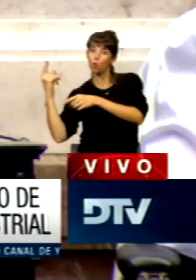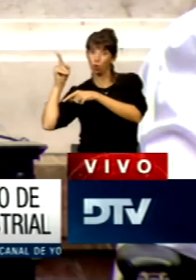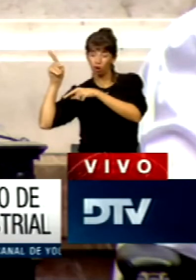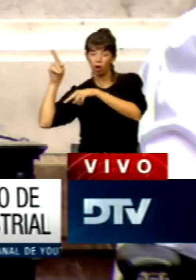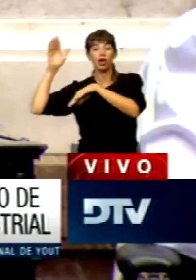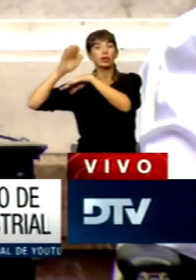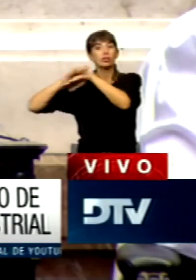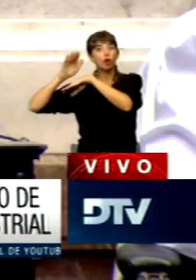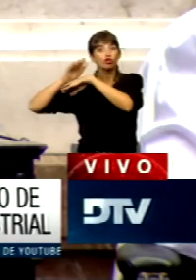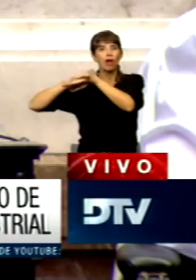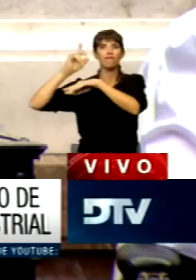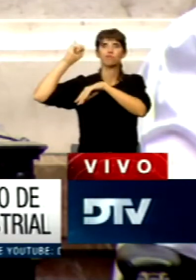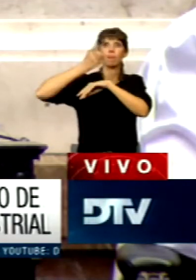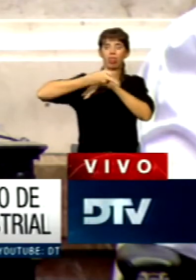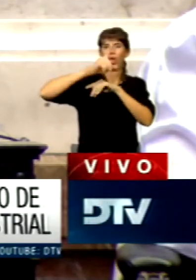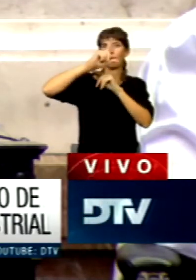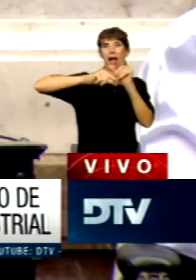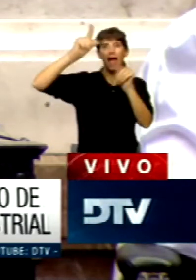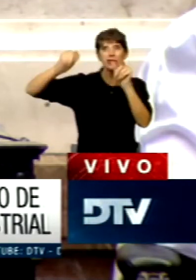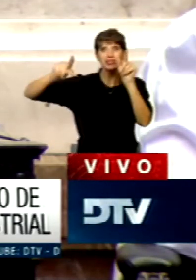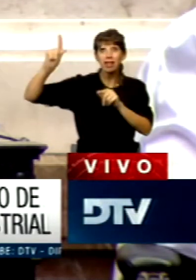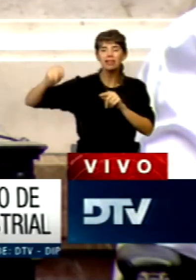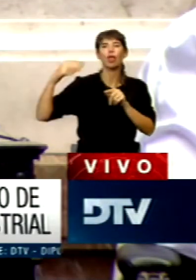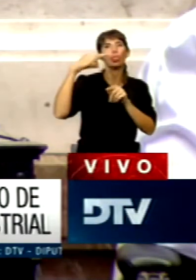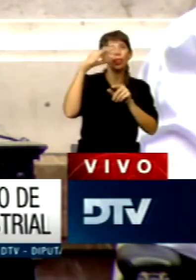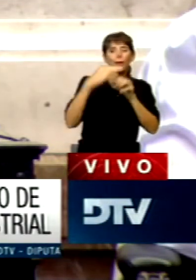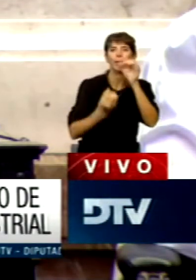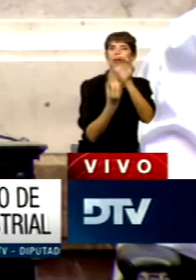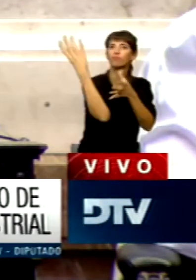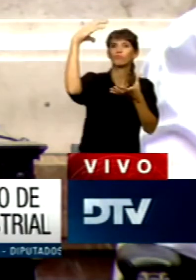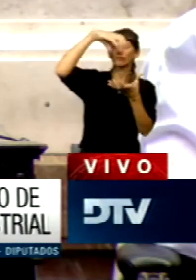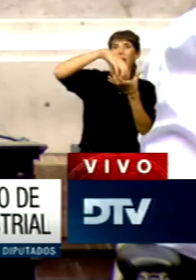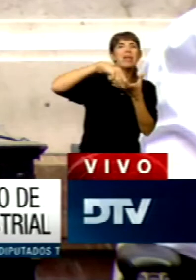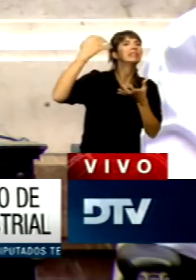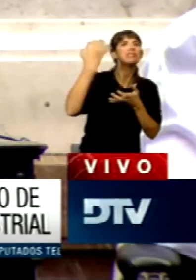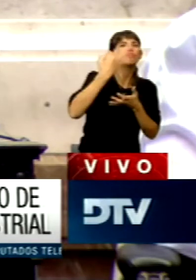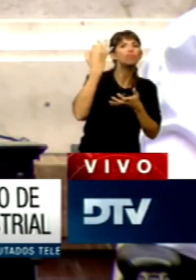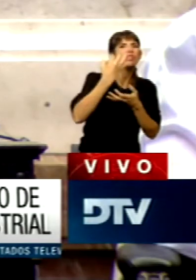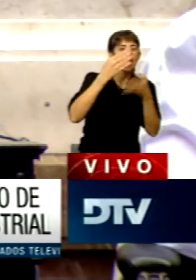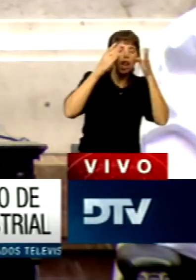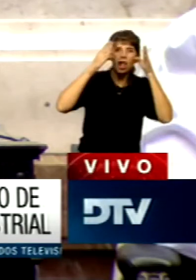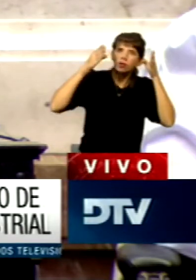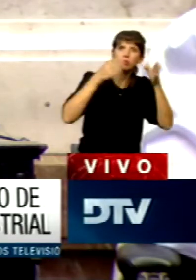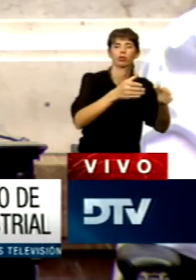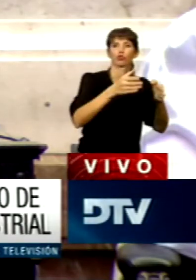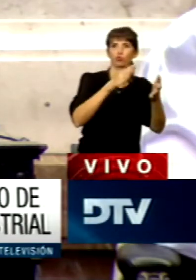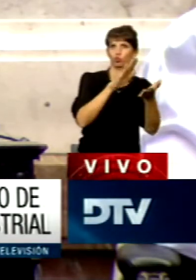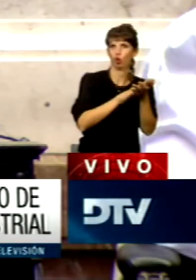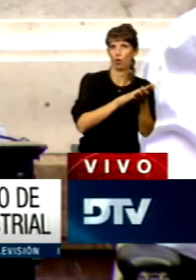los países que tengan un organismo específico para la materia a la que estamos